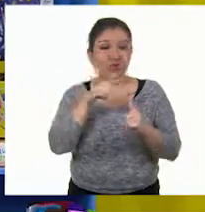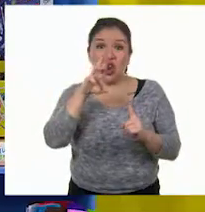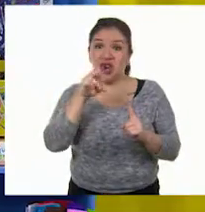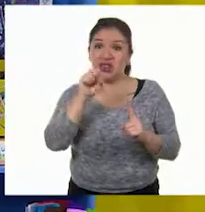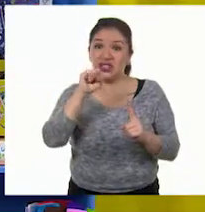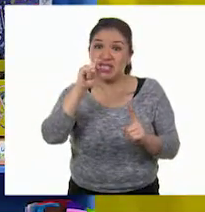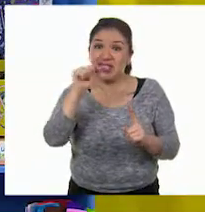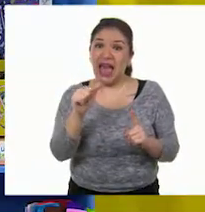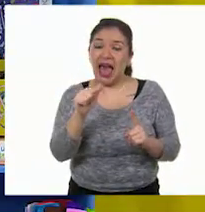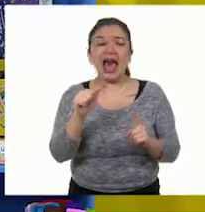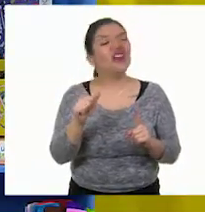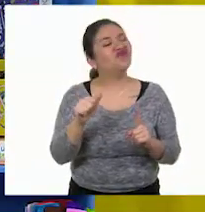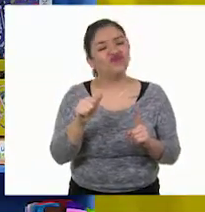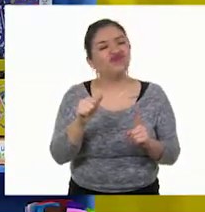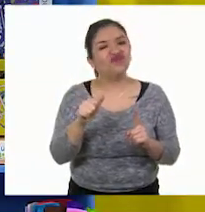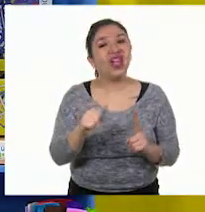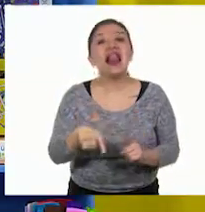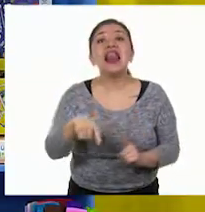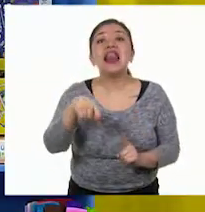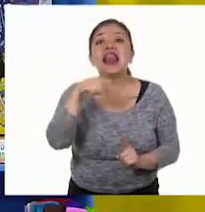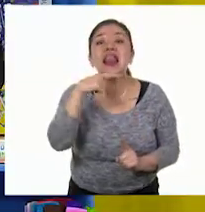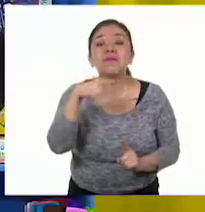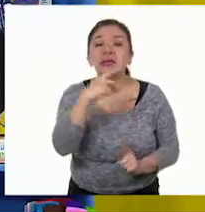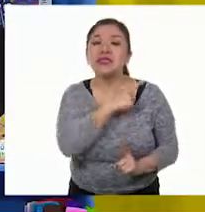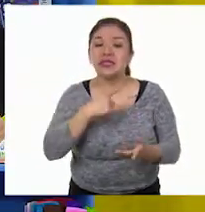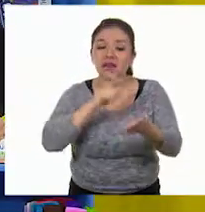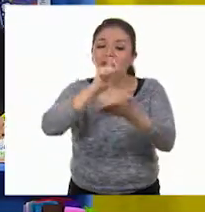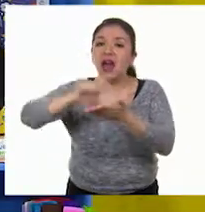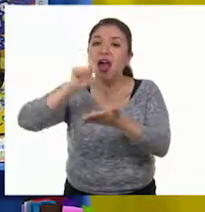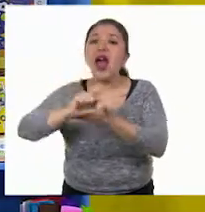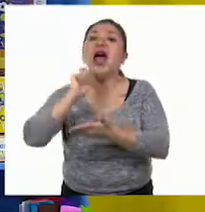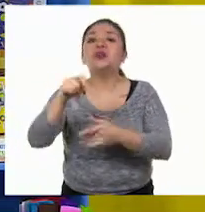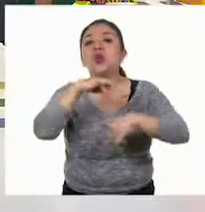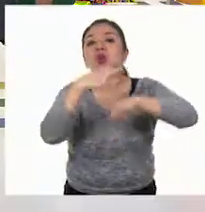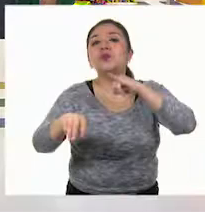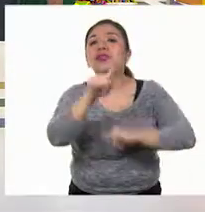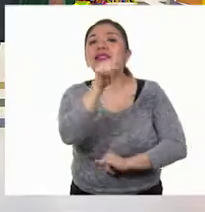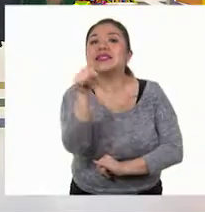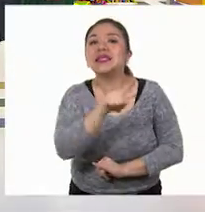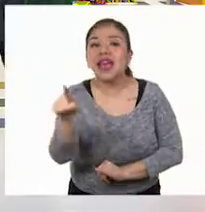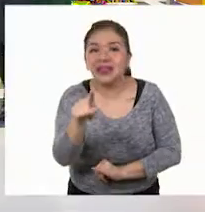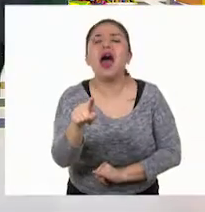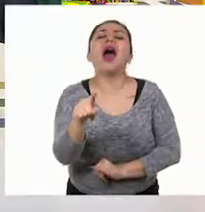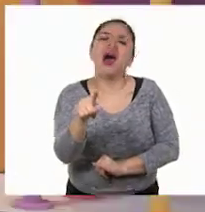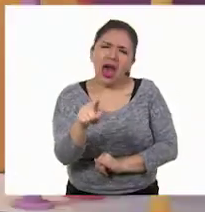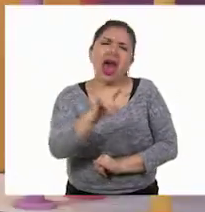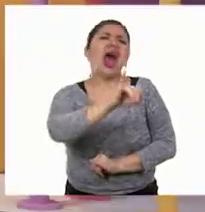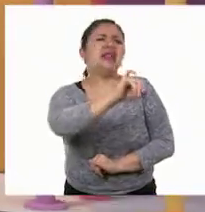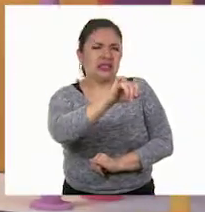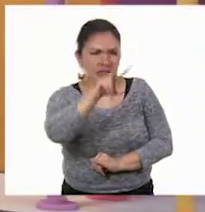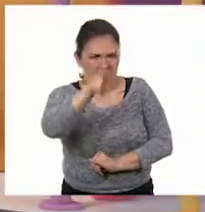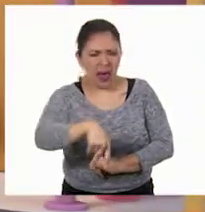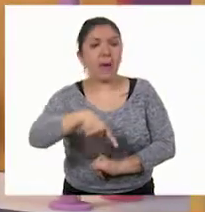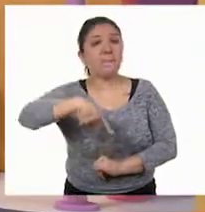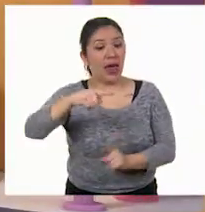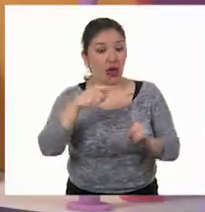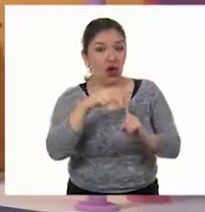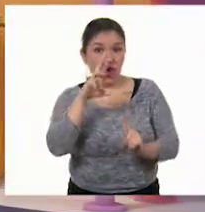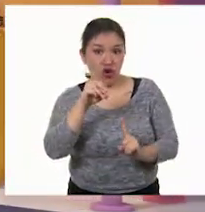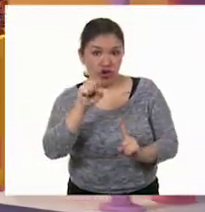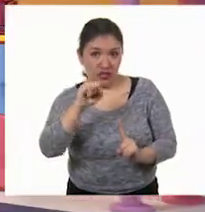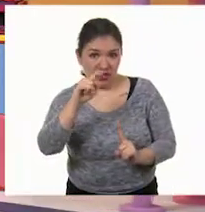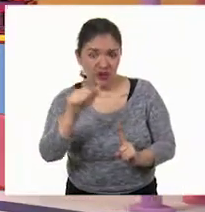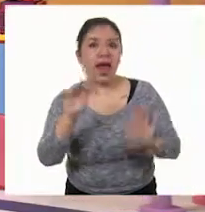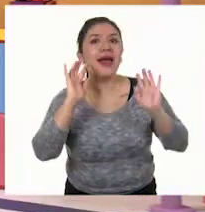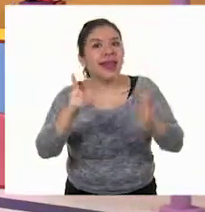Rosita. Lápiz va con Z. Ajá. Sí, pero fíjate qué bien que Rosita